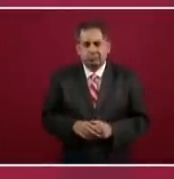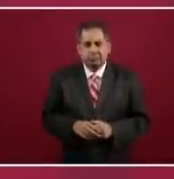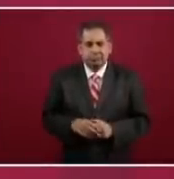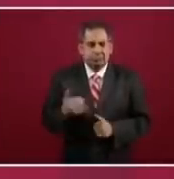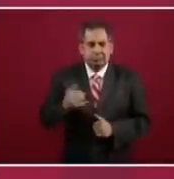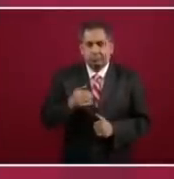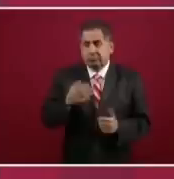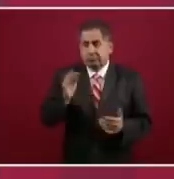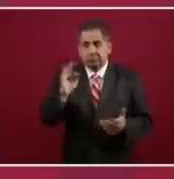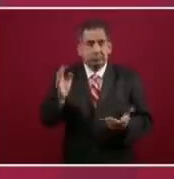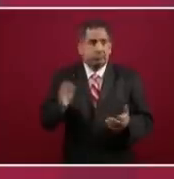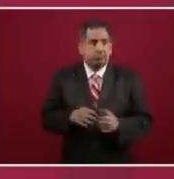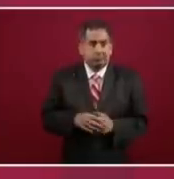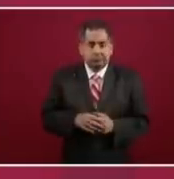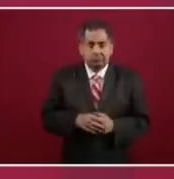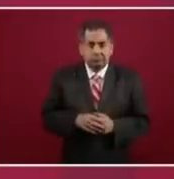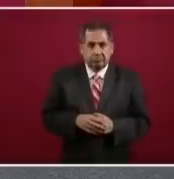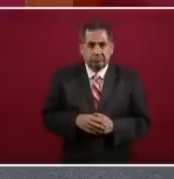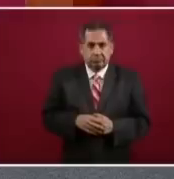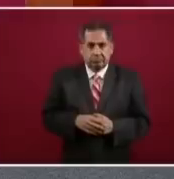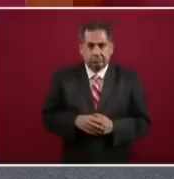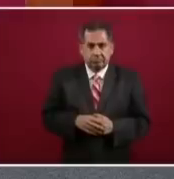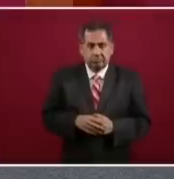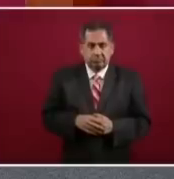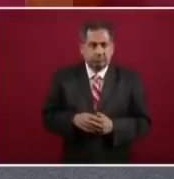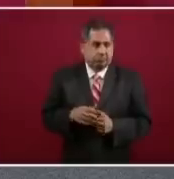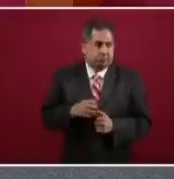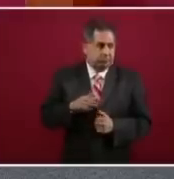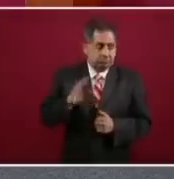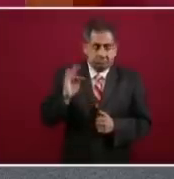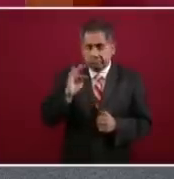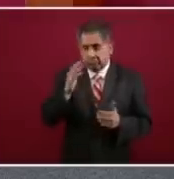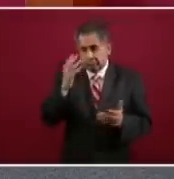y sí ay